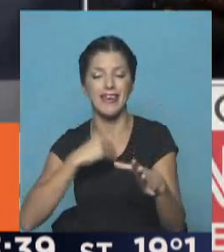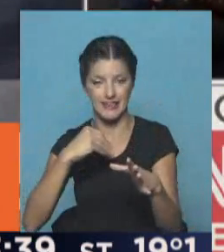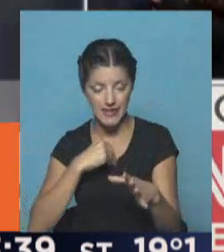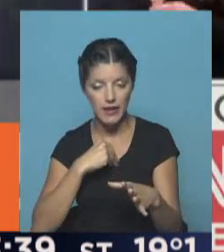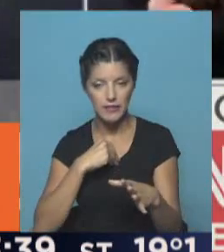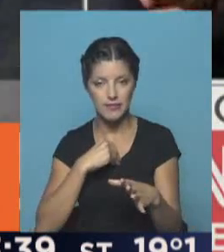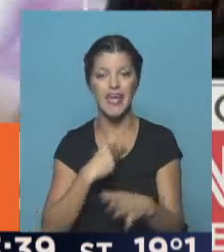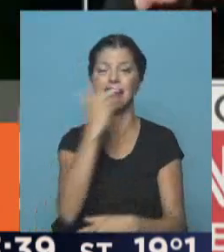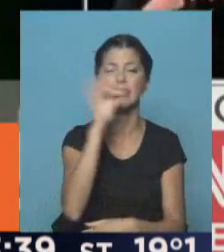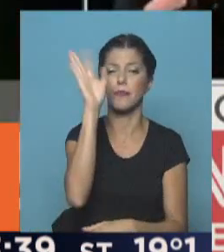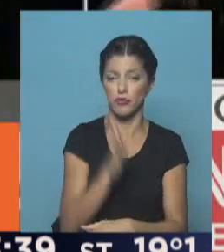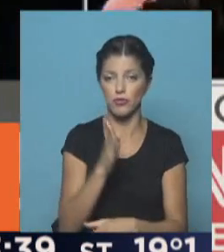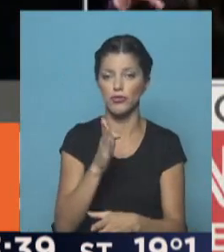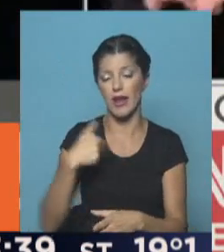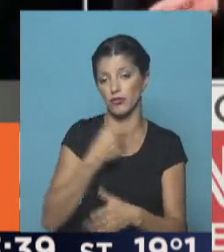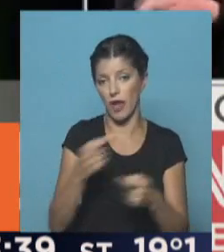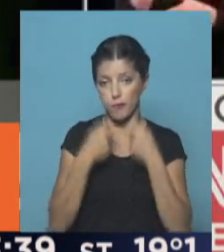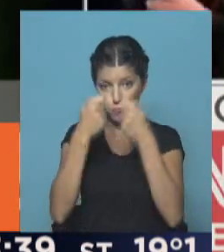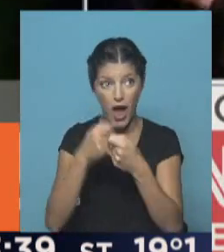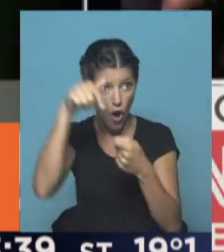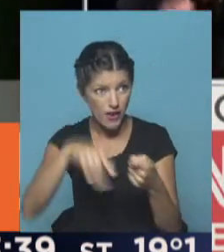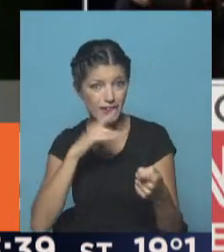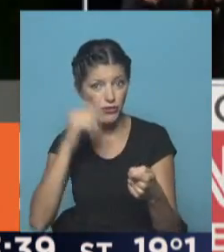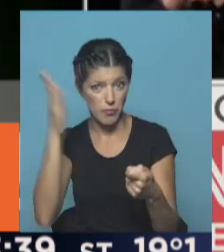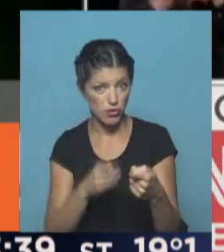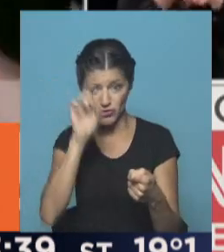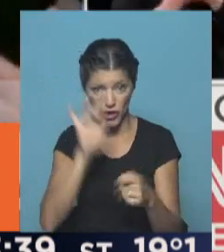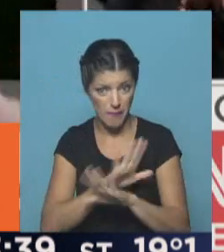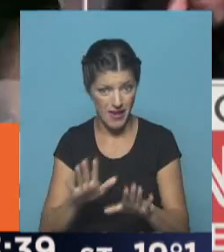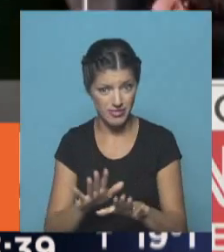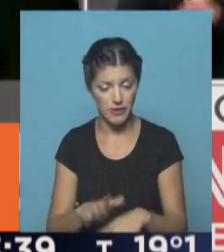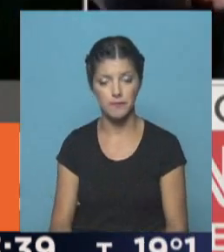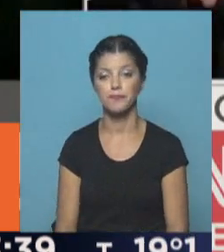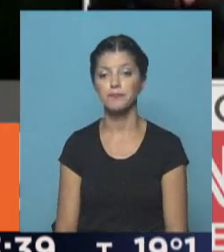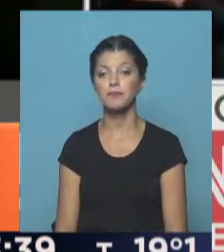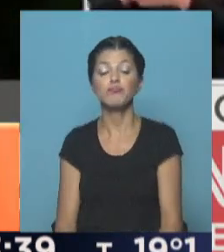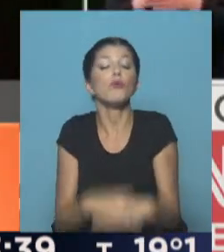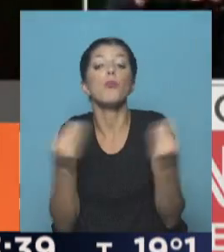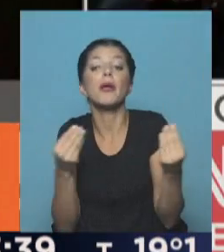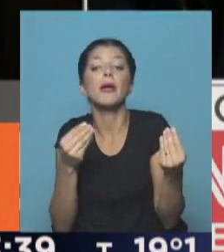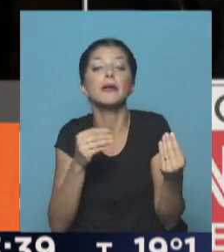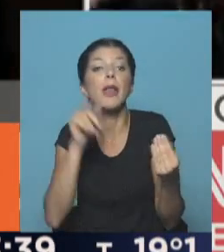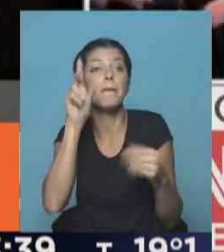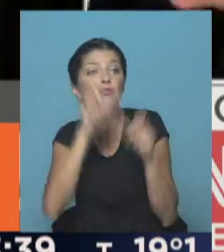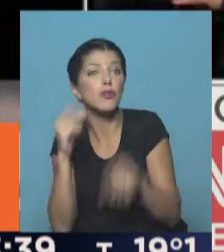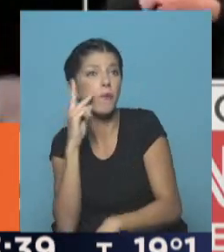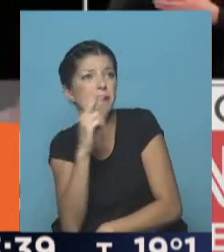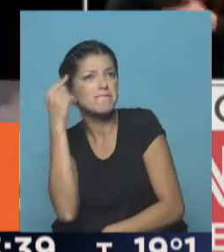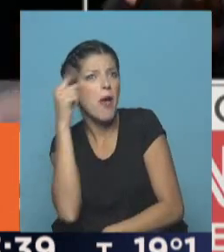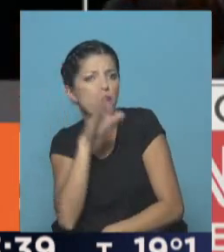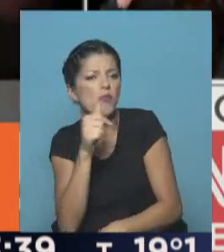votación y hoy día representamos nada más que el 14 por ciento porque la gente nos ve como que hemos perdido la identidad